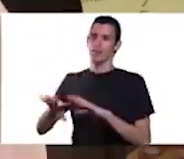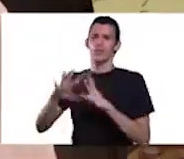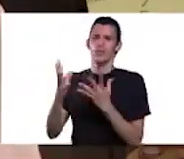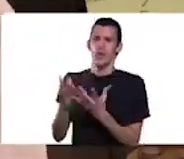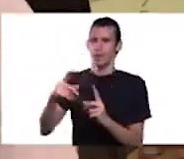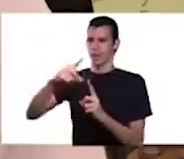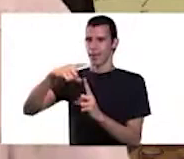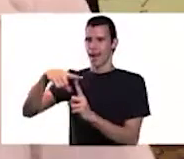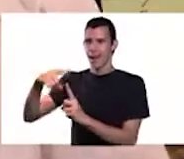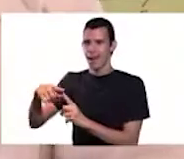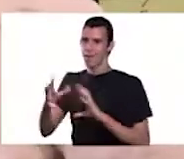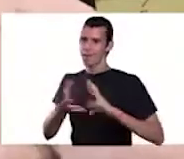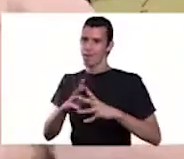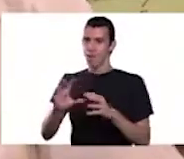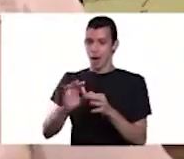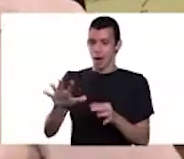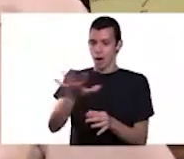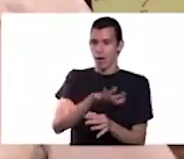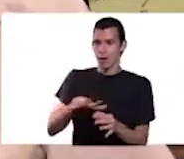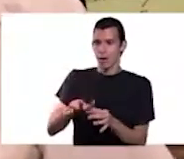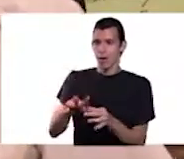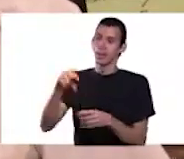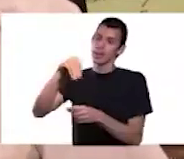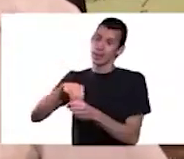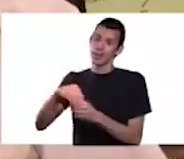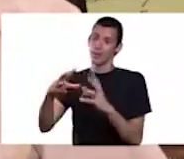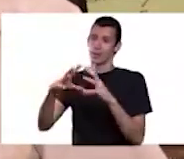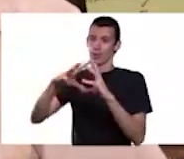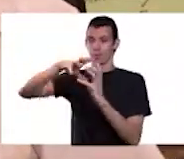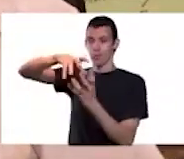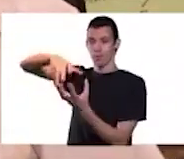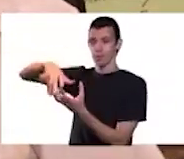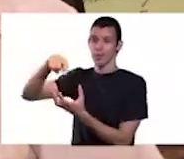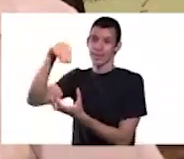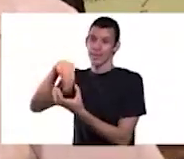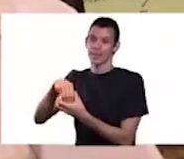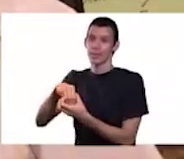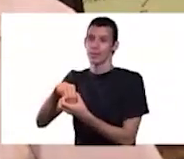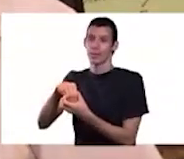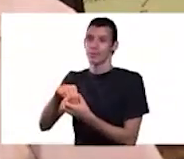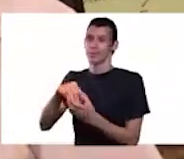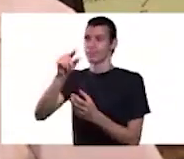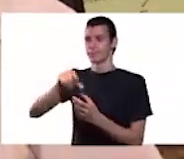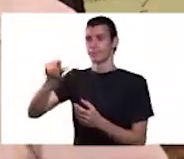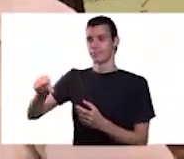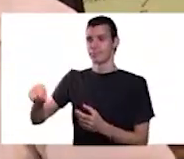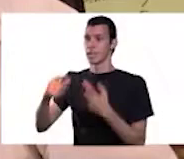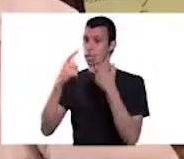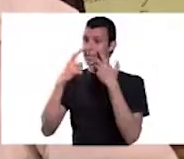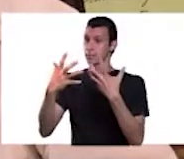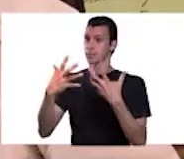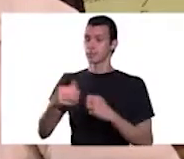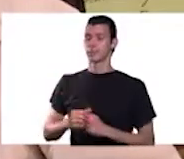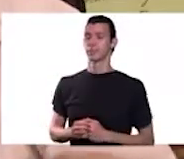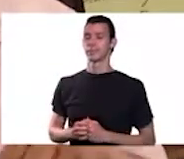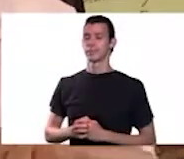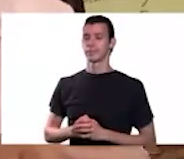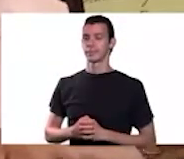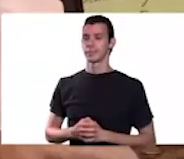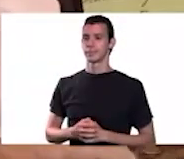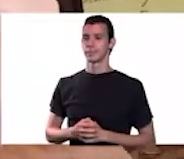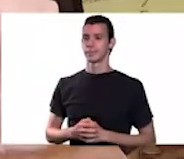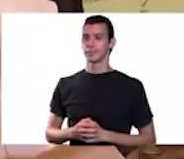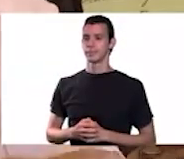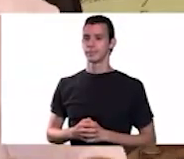humana, deben estar bien claro todos los estudiantes, toda la población, todo el que quiere